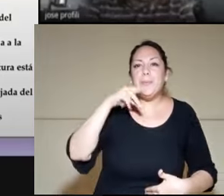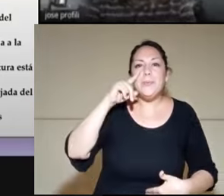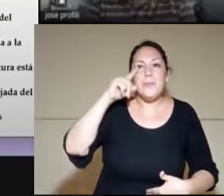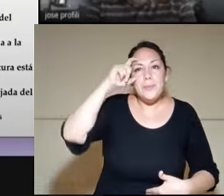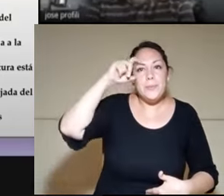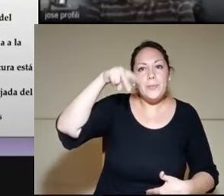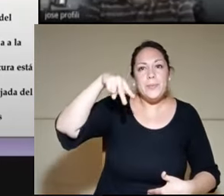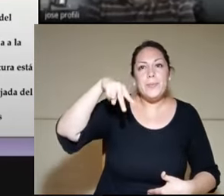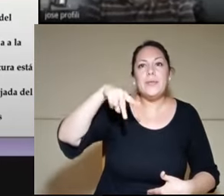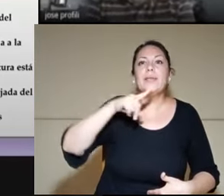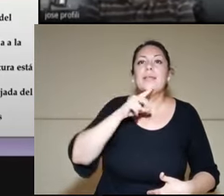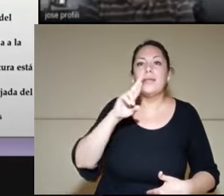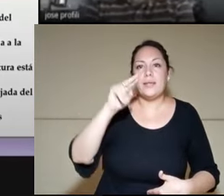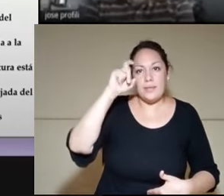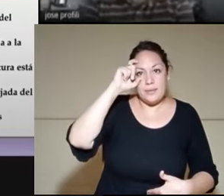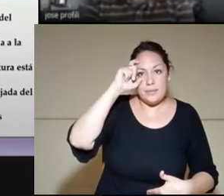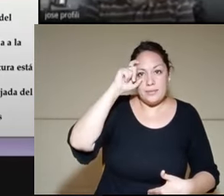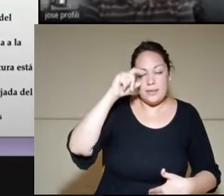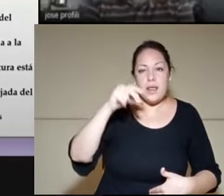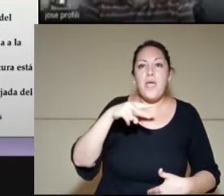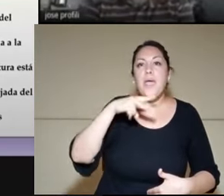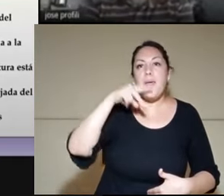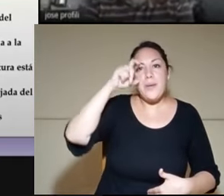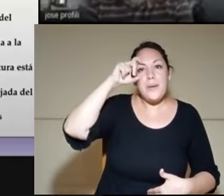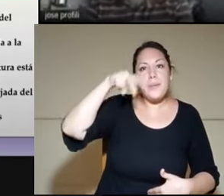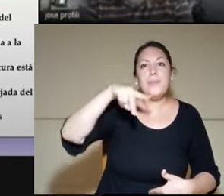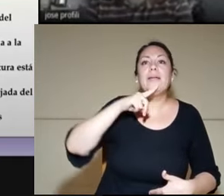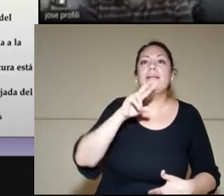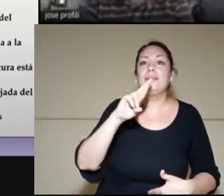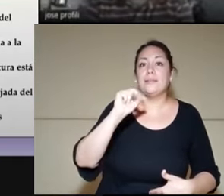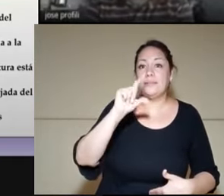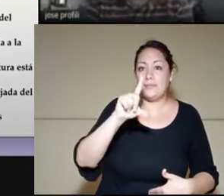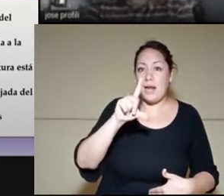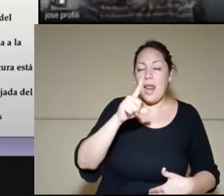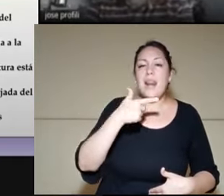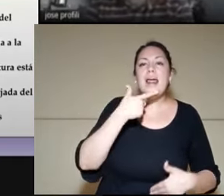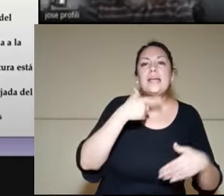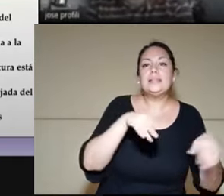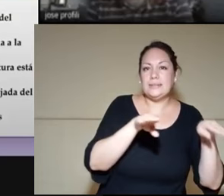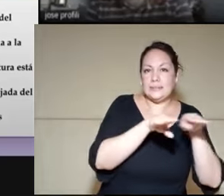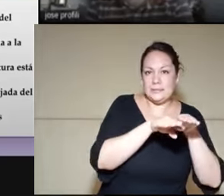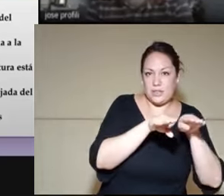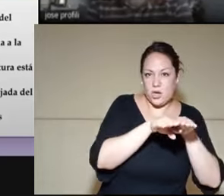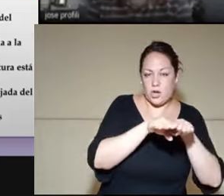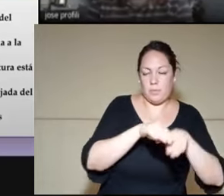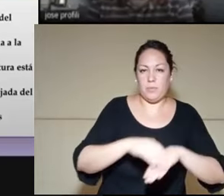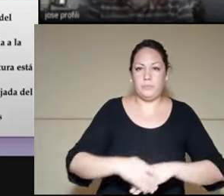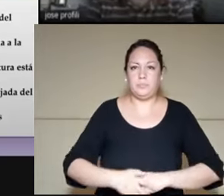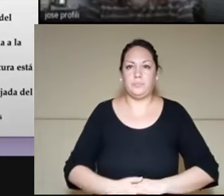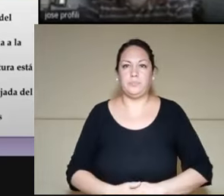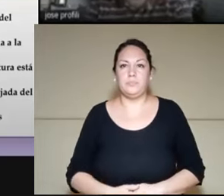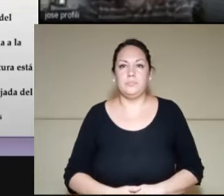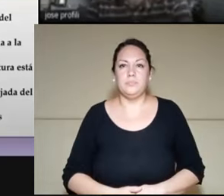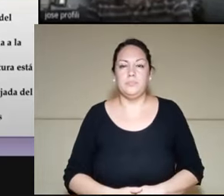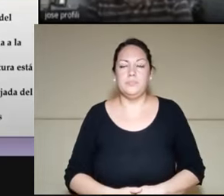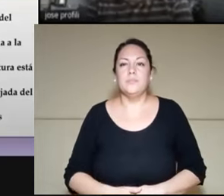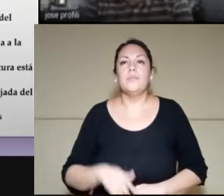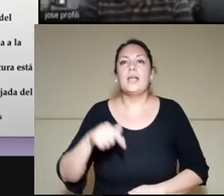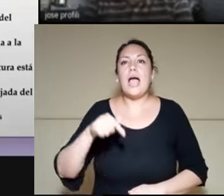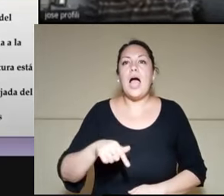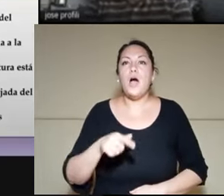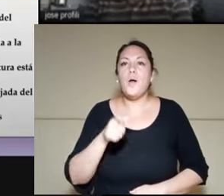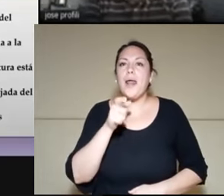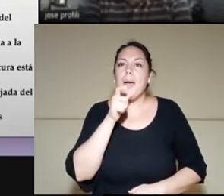vamos bien. Entonces, tenemos dorsal, tenemos ventral, tenemos superior, tenemos inferior, tenemos craneal, tenemos